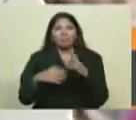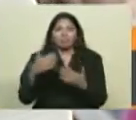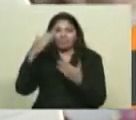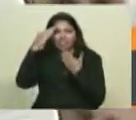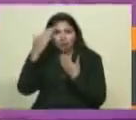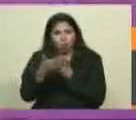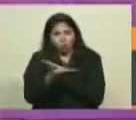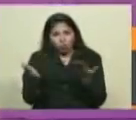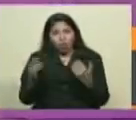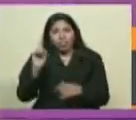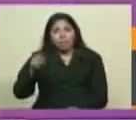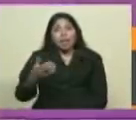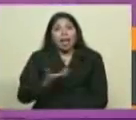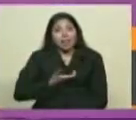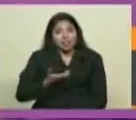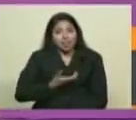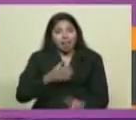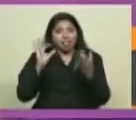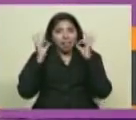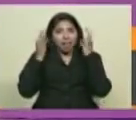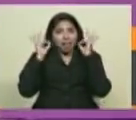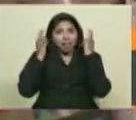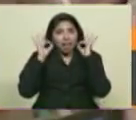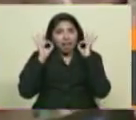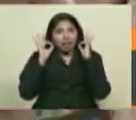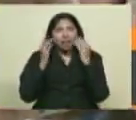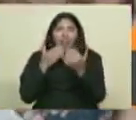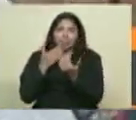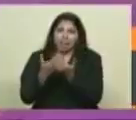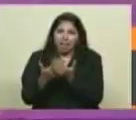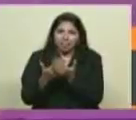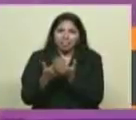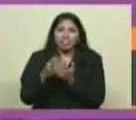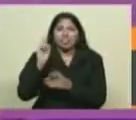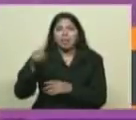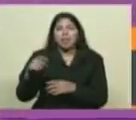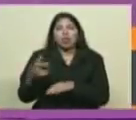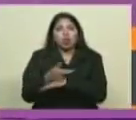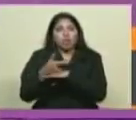a la alcaldesa de Caracas, a la gobernadora de Cojedes.